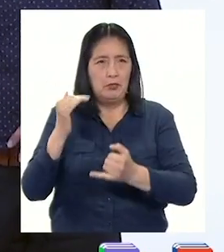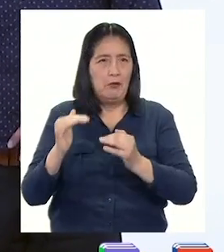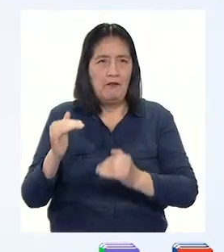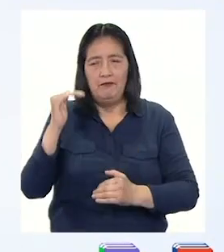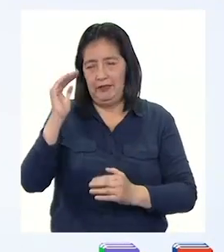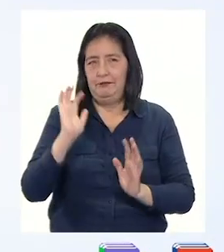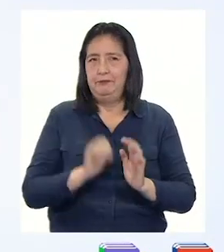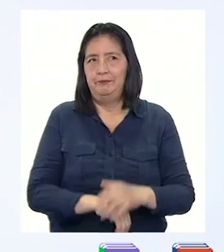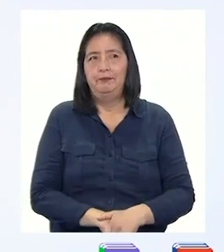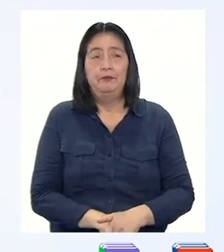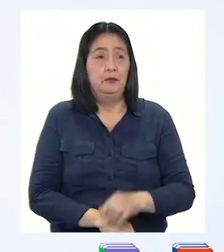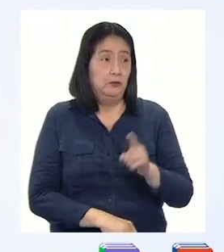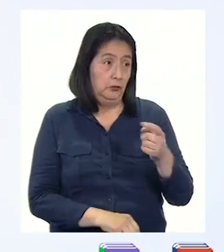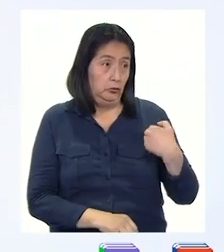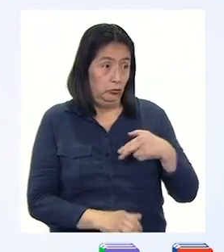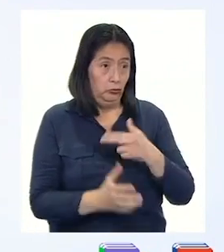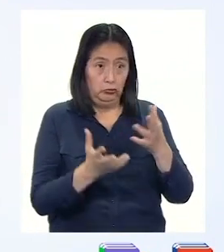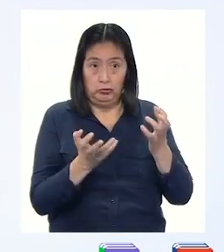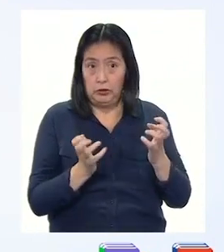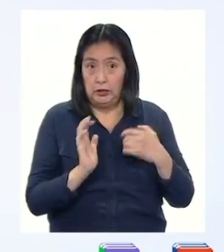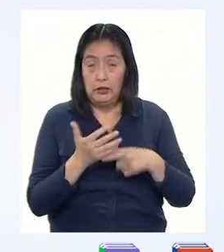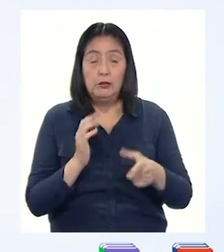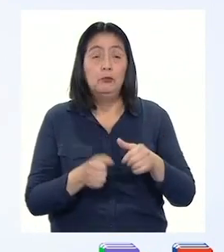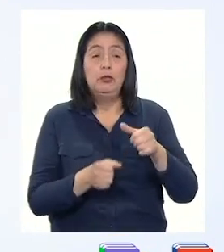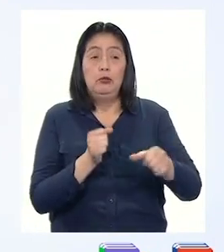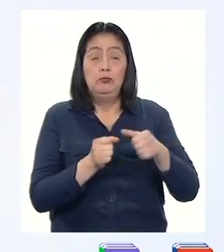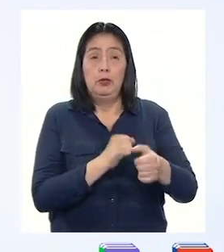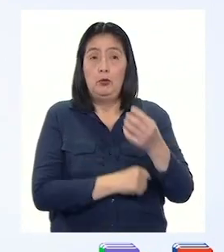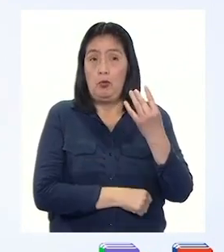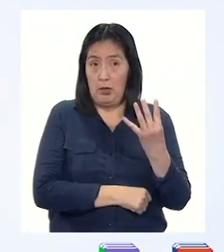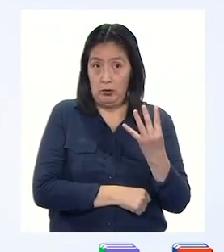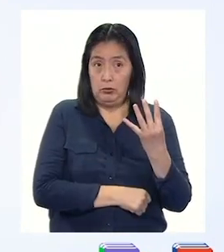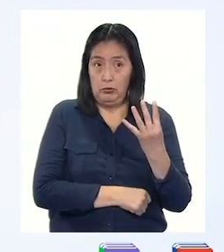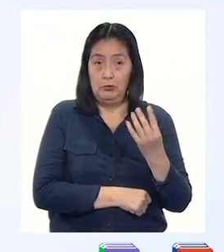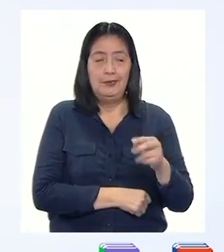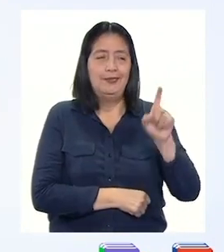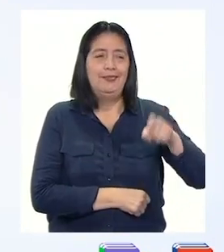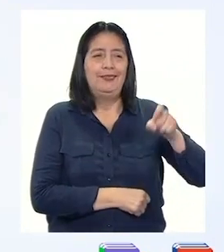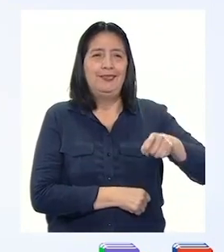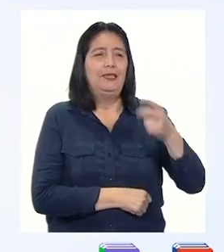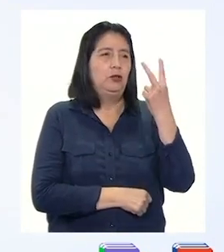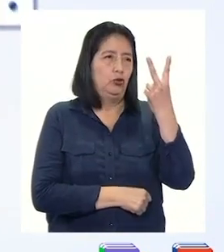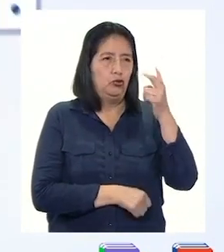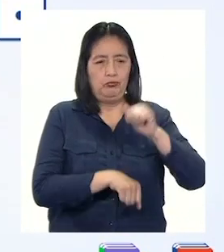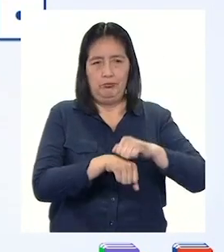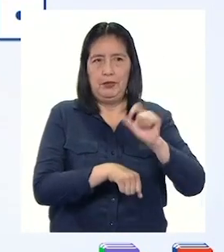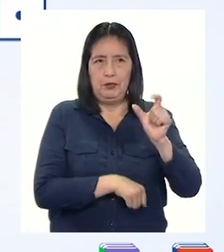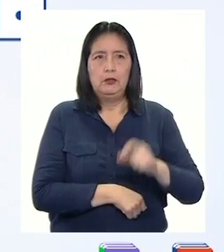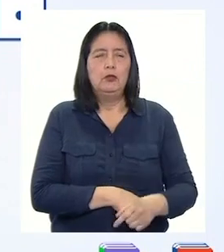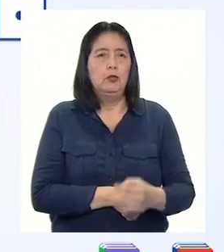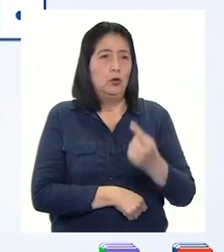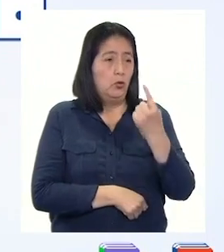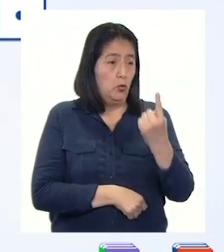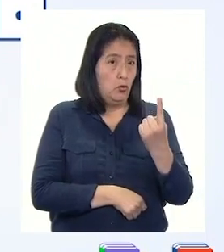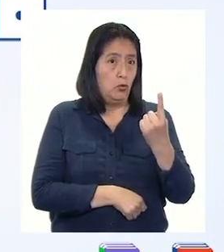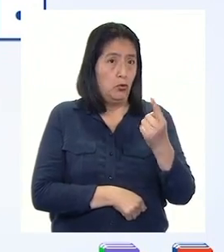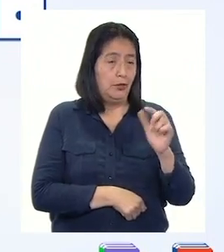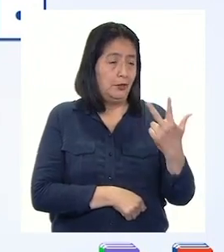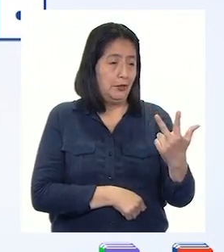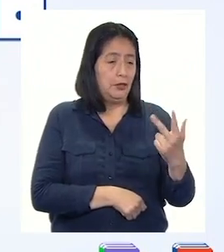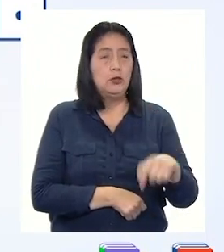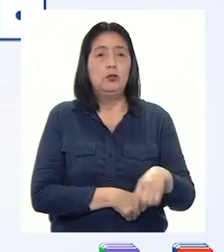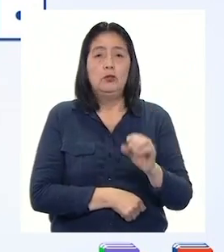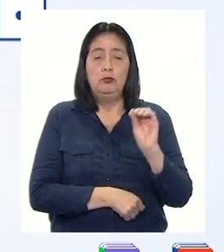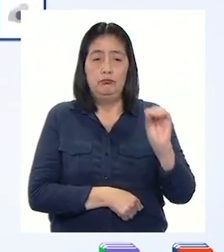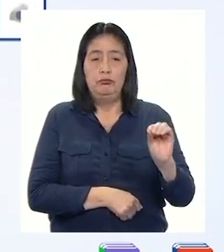fila. Si queremos representar al 4, necesitaremos 2 piedritas. Una en el casillero del 3 y